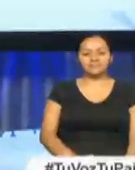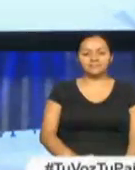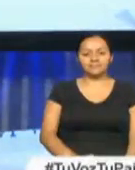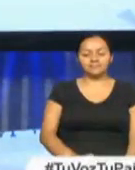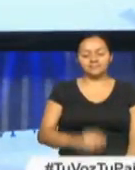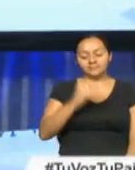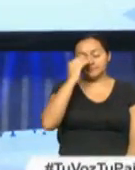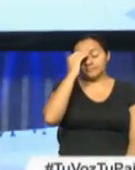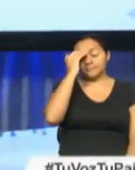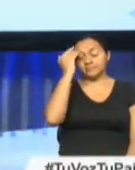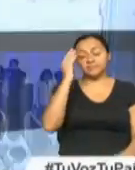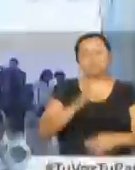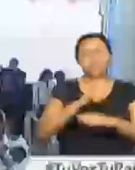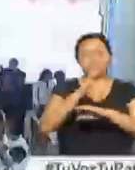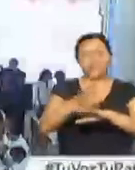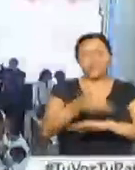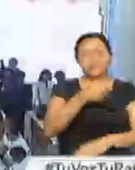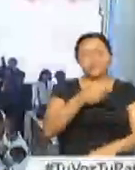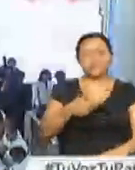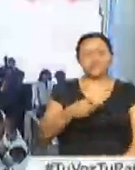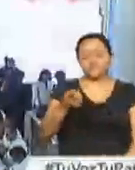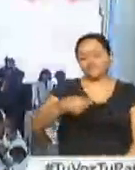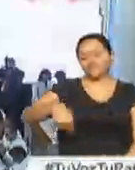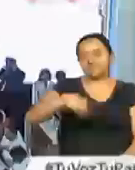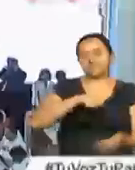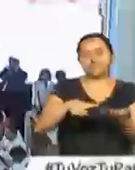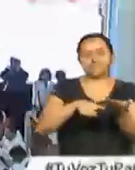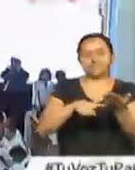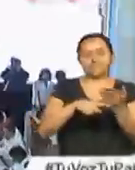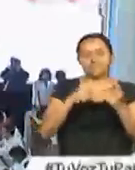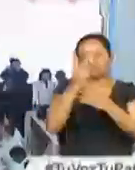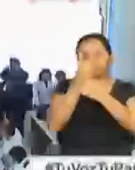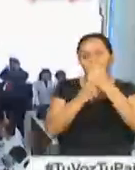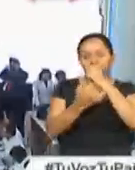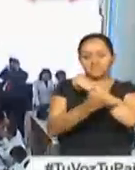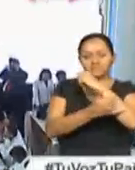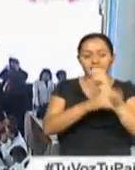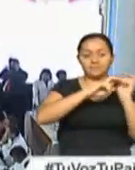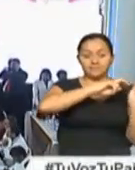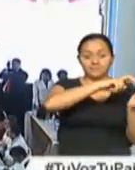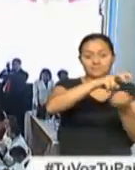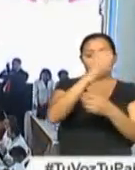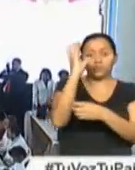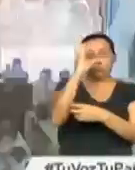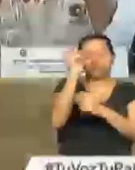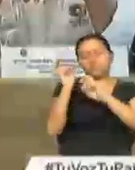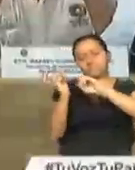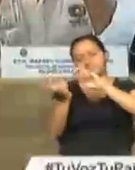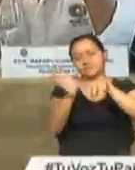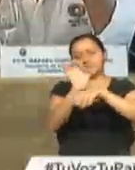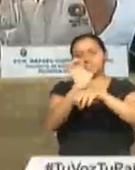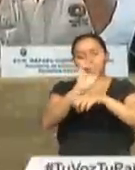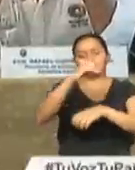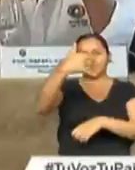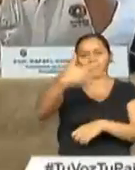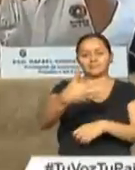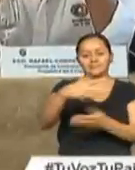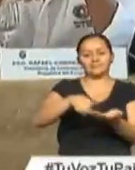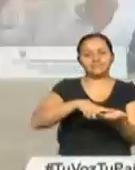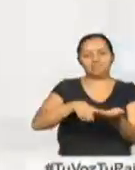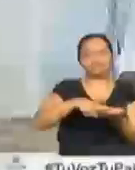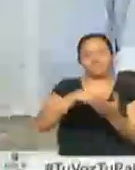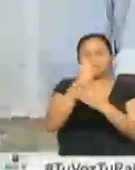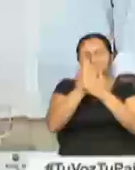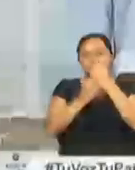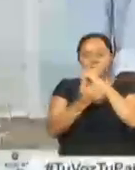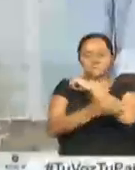Luego, los mandatarios mantuvieron una reunión bilateral para abordar temas comunes. Posteriormente, inició el quinto gabinete binacional